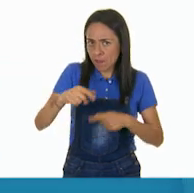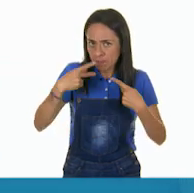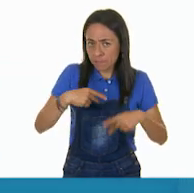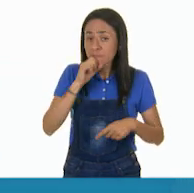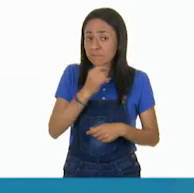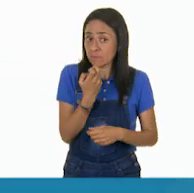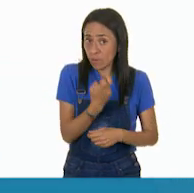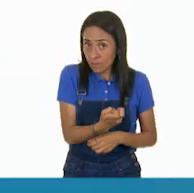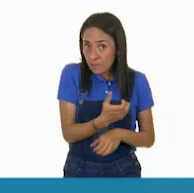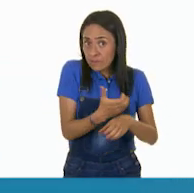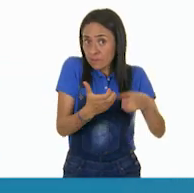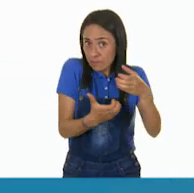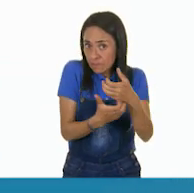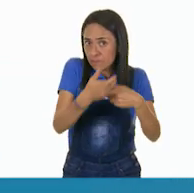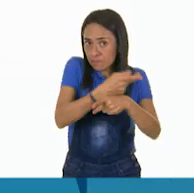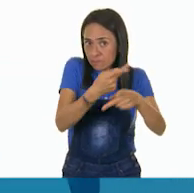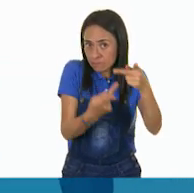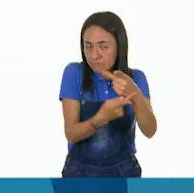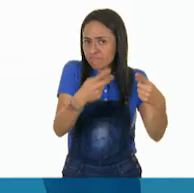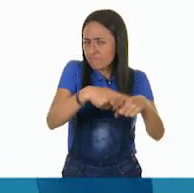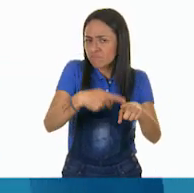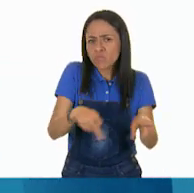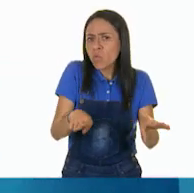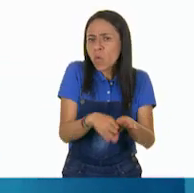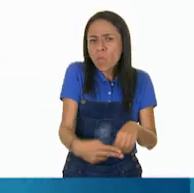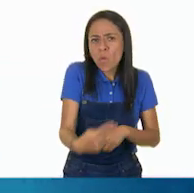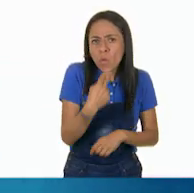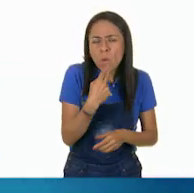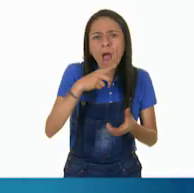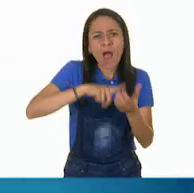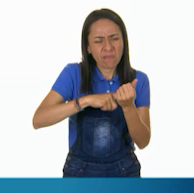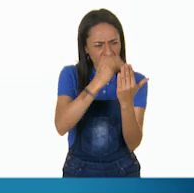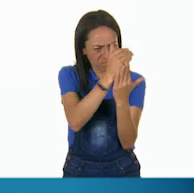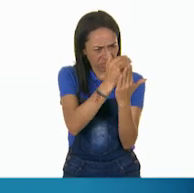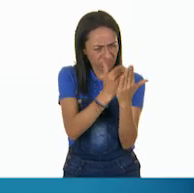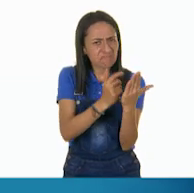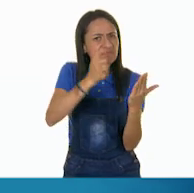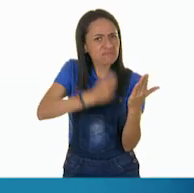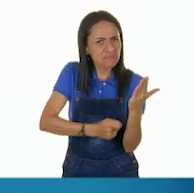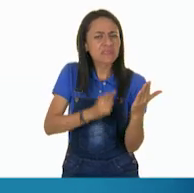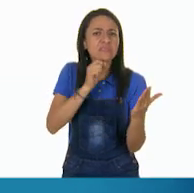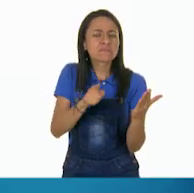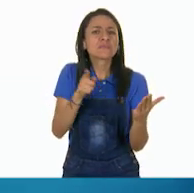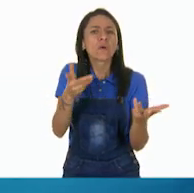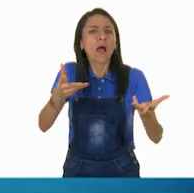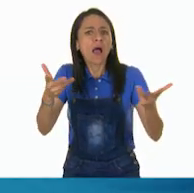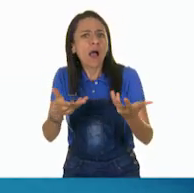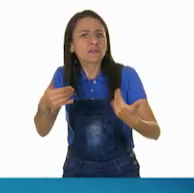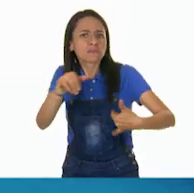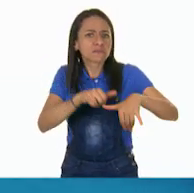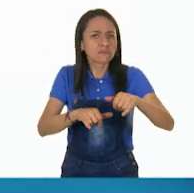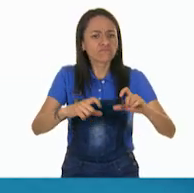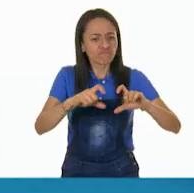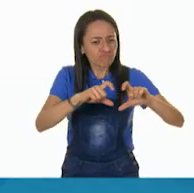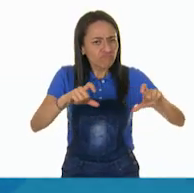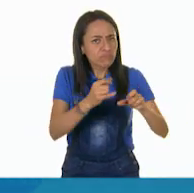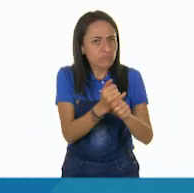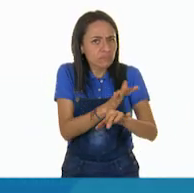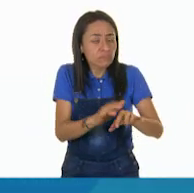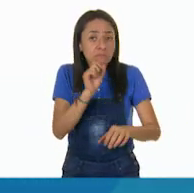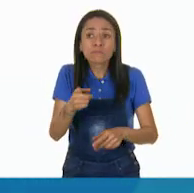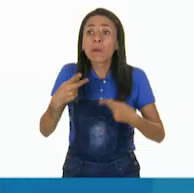del producto los ingredientes los datos del fabricante y del distribuidor y también vimos la